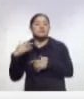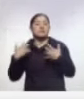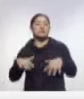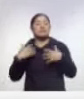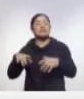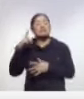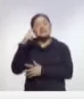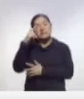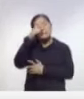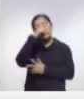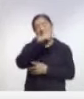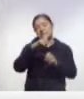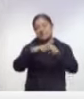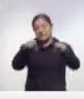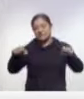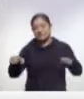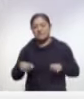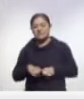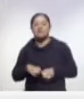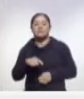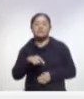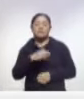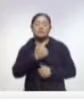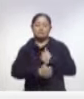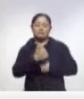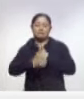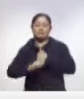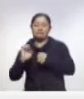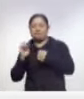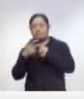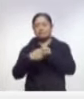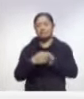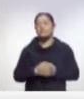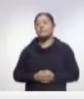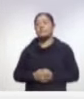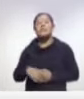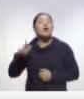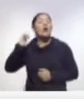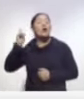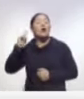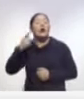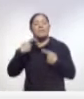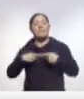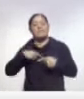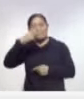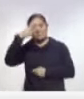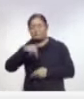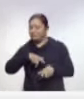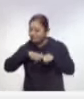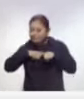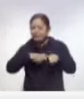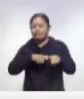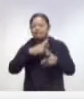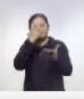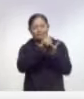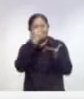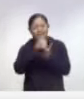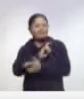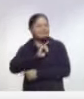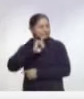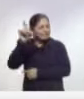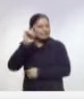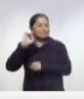muy difícil a este equipo que está en posiciones de competencias europeas. Pues esperemos que los mexicanos sigan rompiéndola allá en Europa.